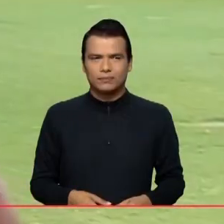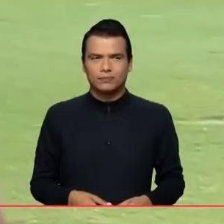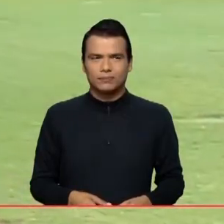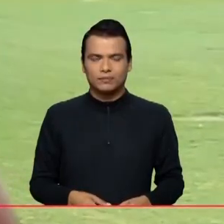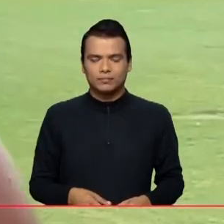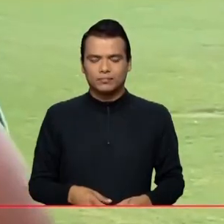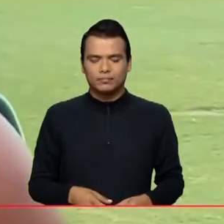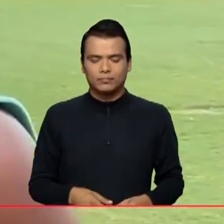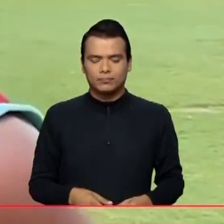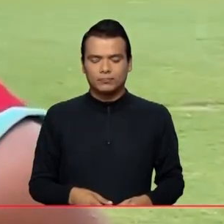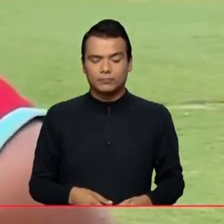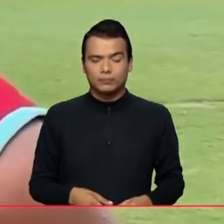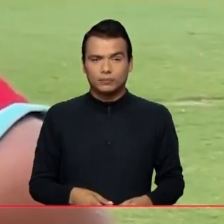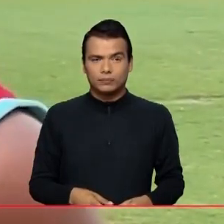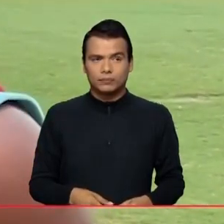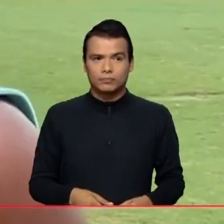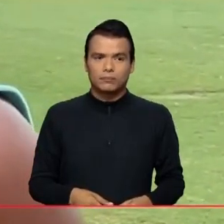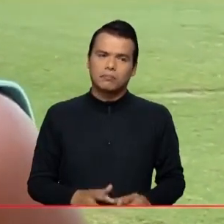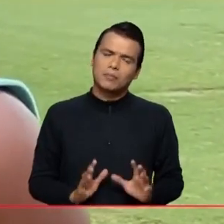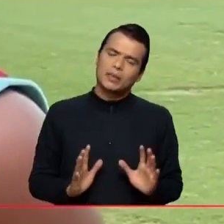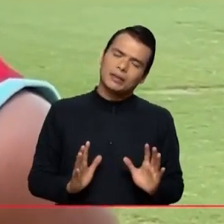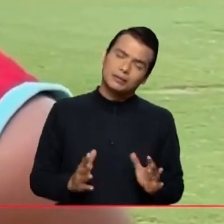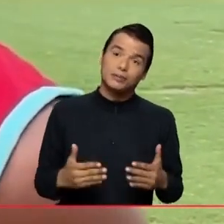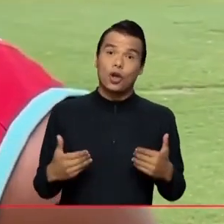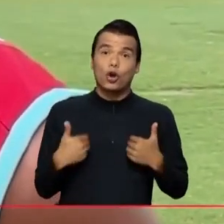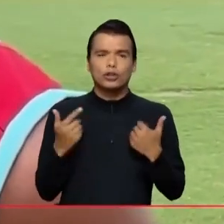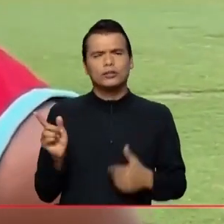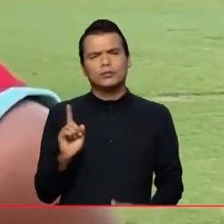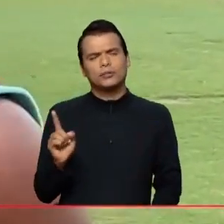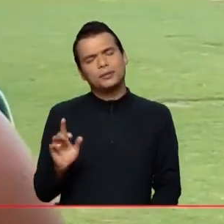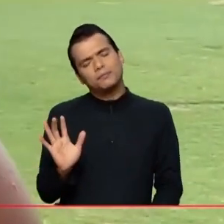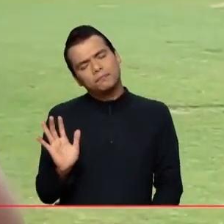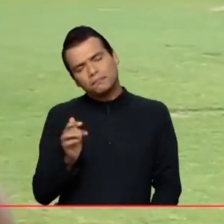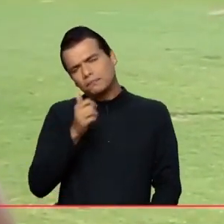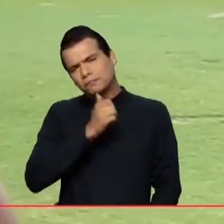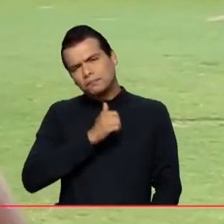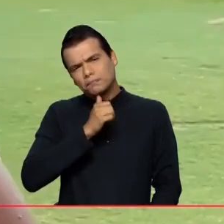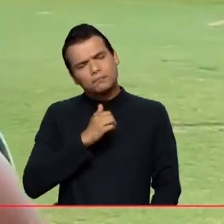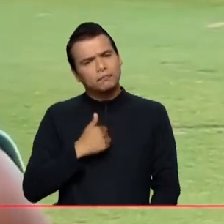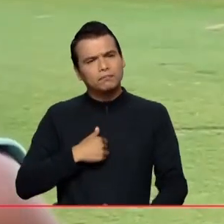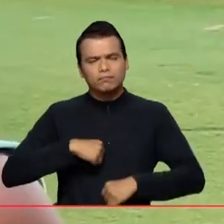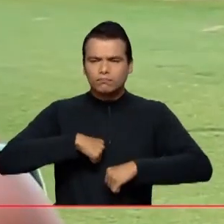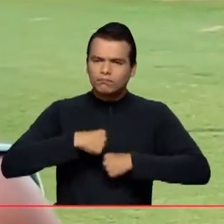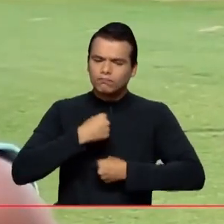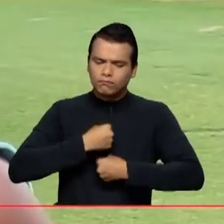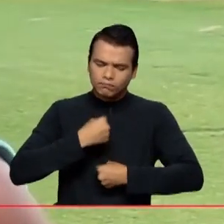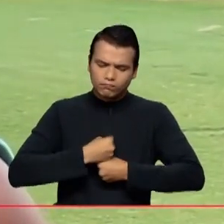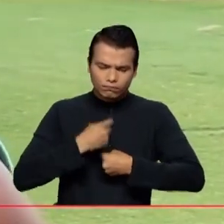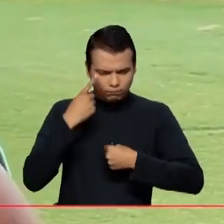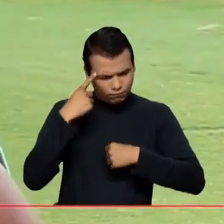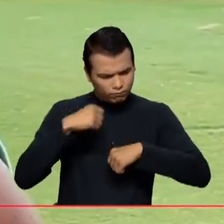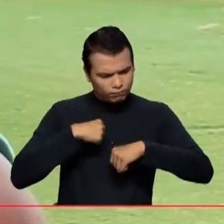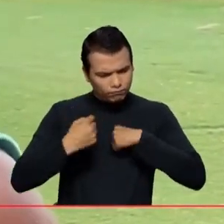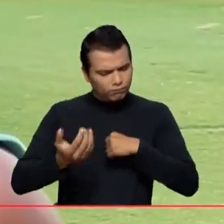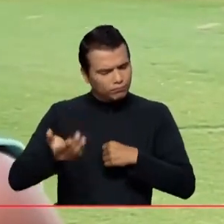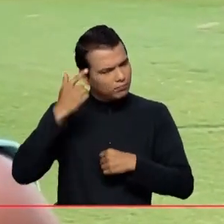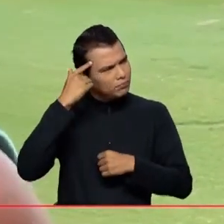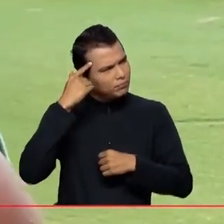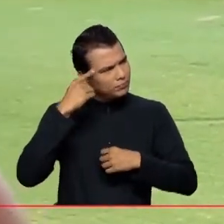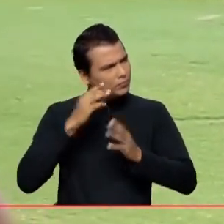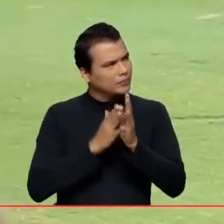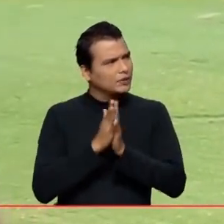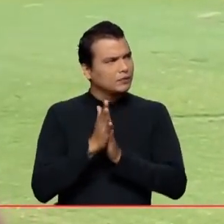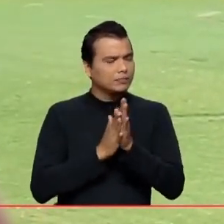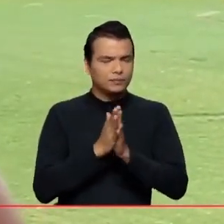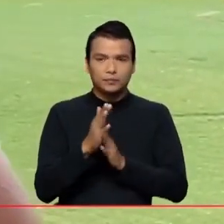estamos pues no muy contentos pero pues estamos agradecidos con todo el trabajo que hemos hecho y pues nada prepararnos ahoritica para el partido contra